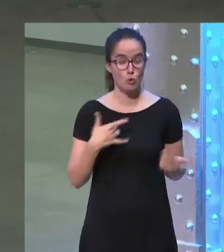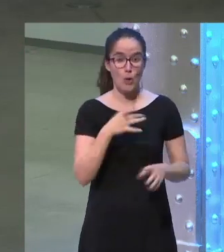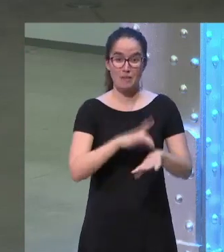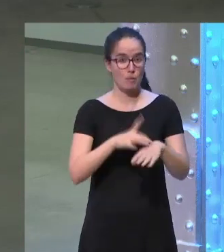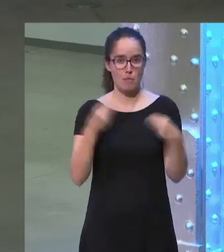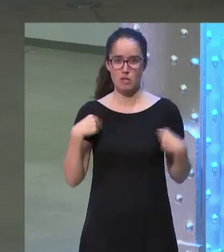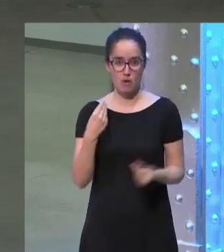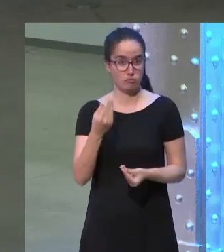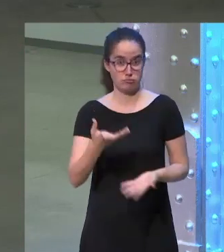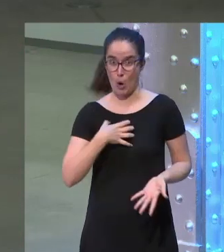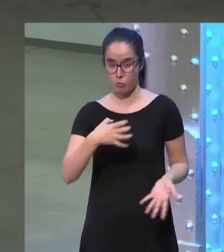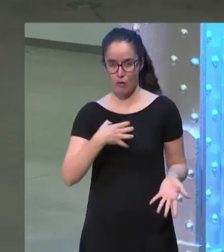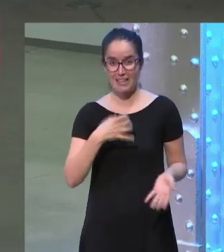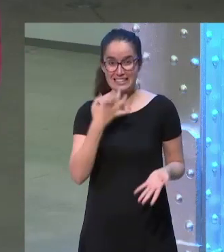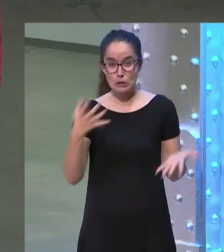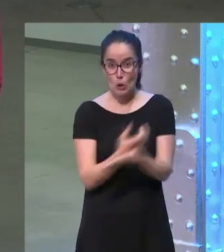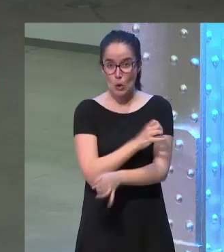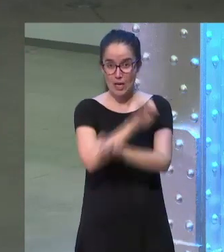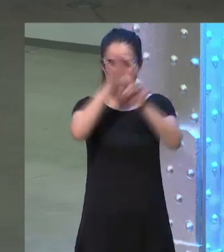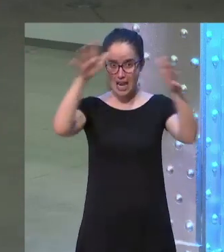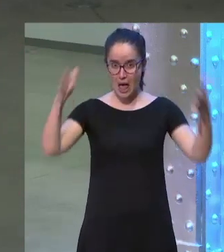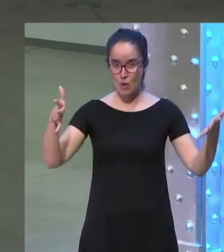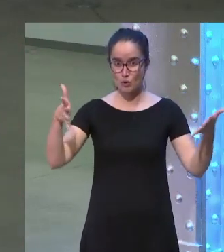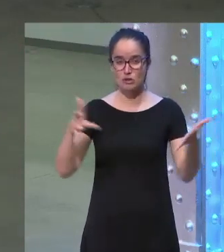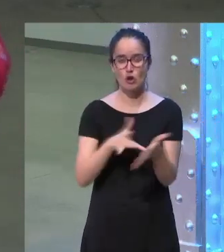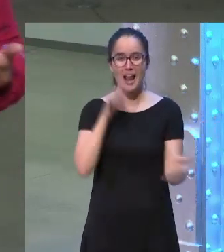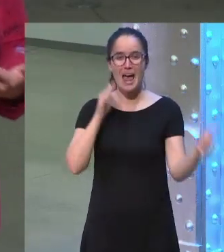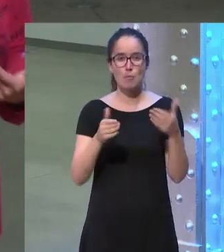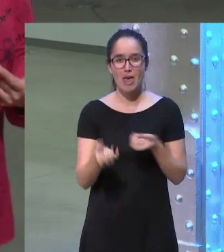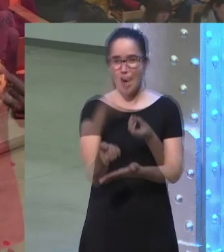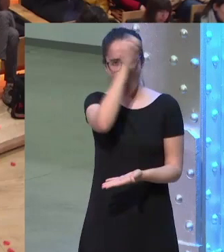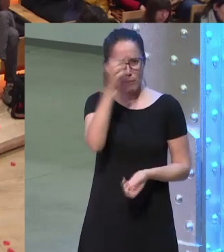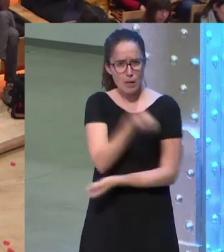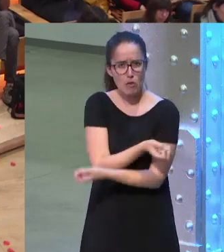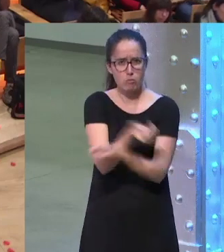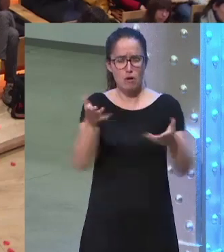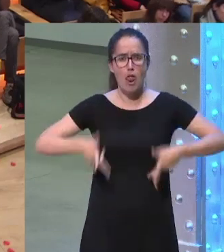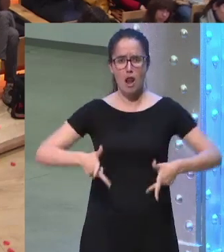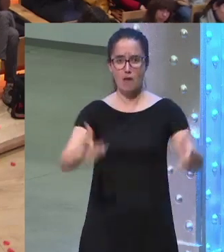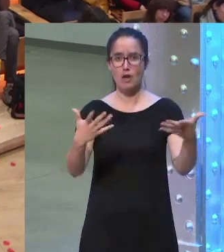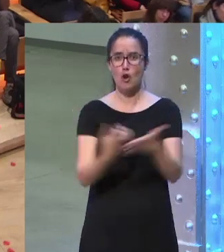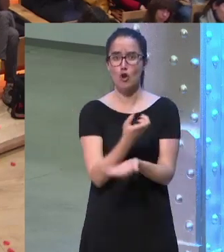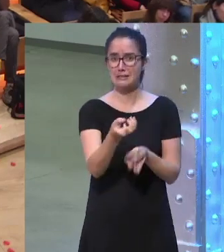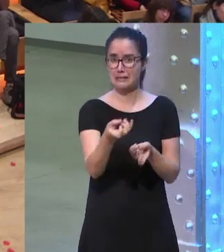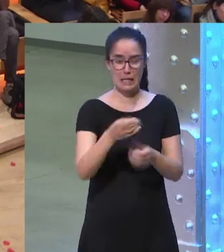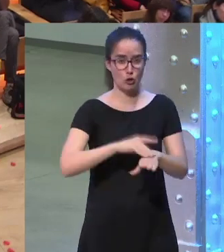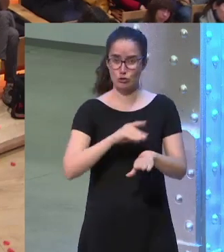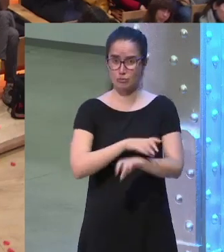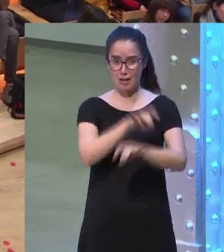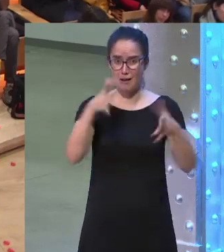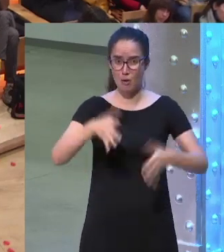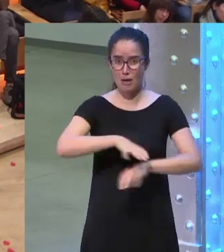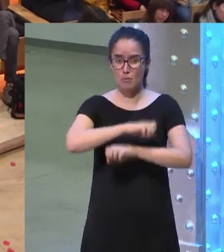esa enfermedad. Entonces, si todo es tan claro, si estamos en la era de la información Y los datos son tan brutales,